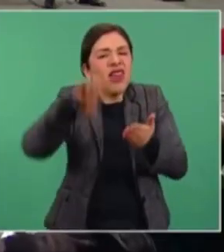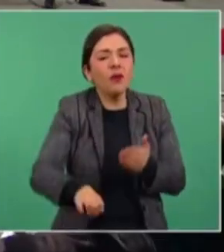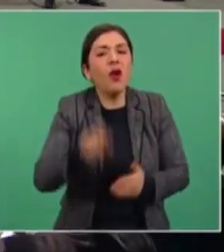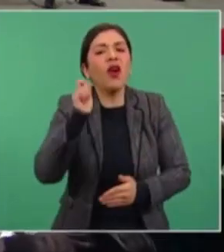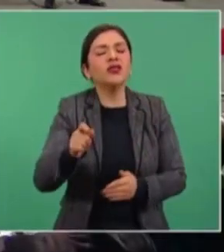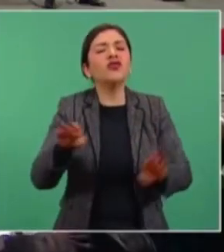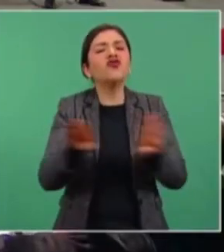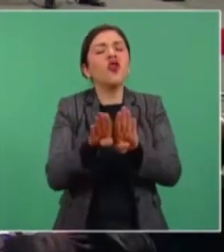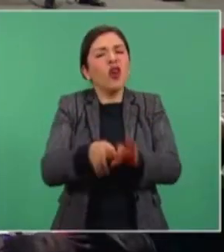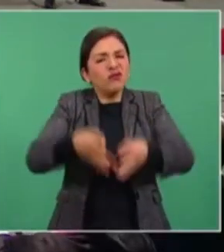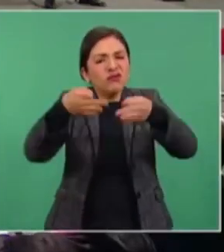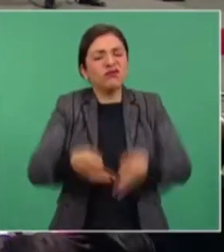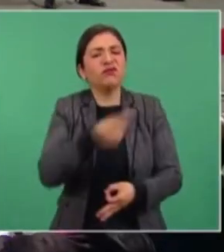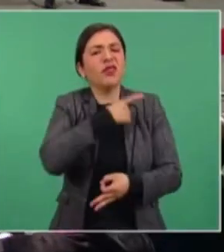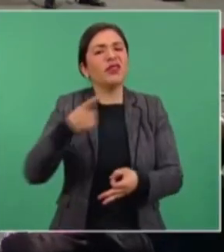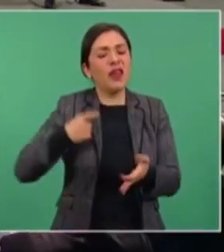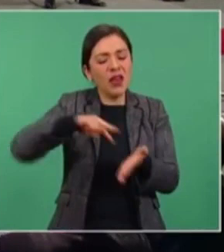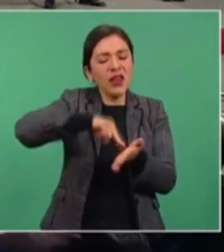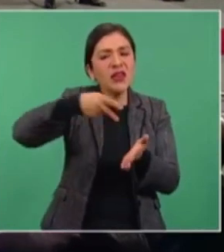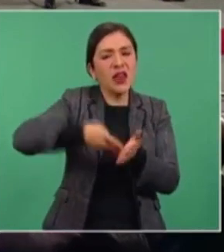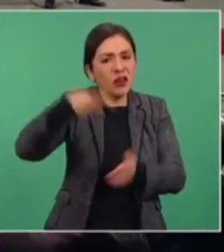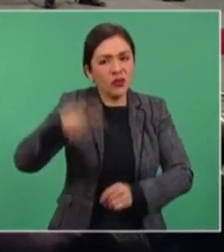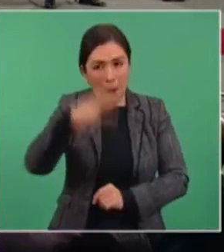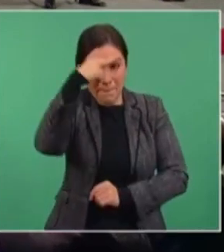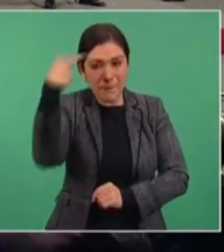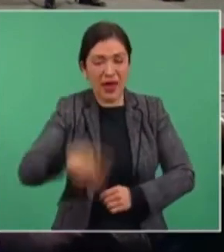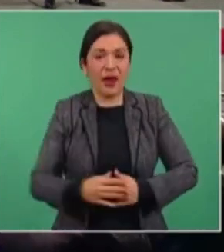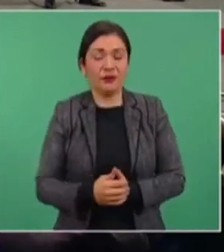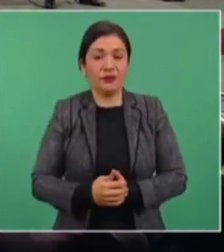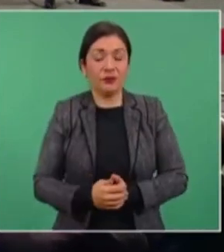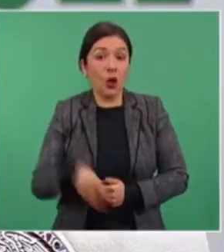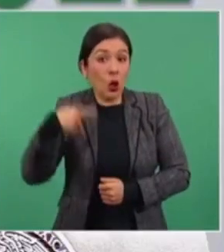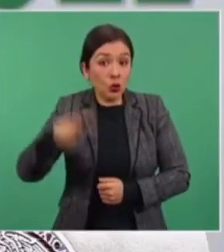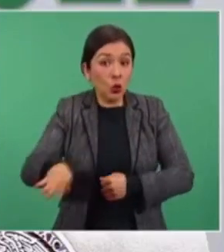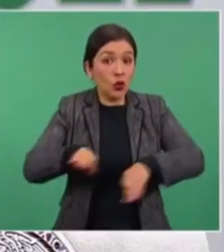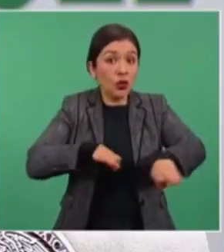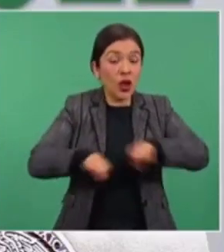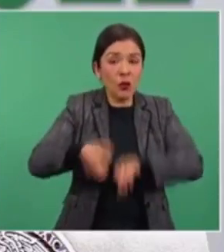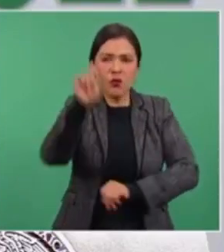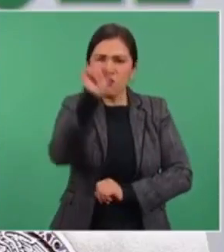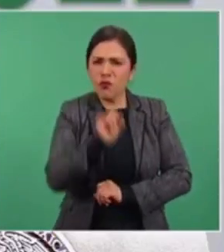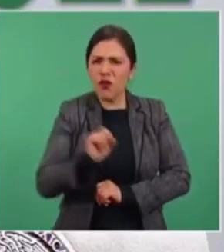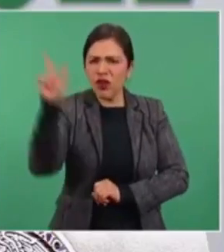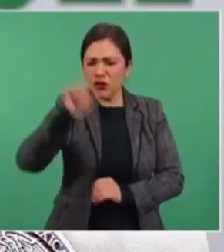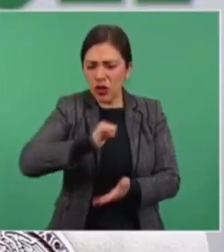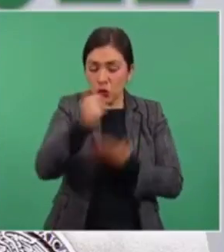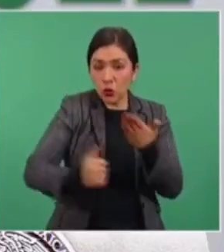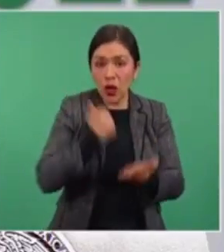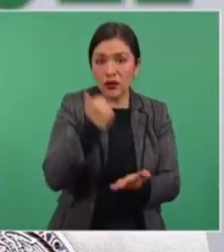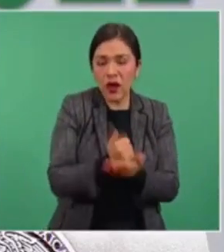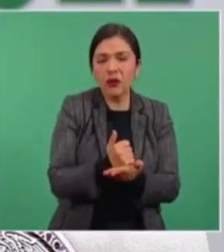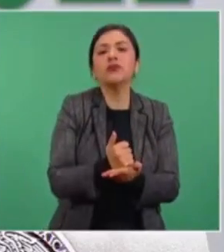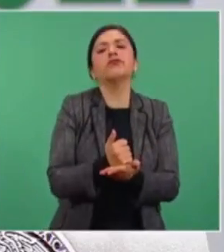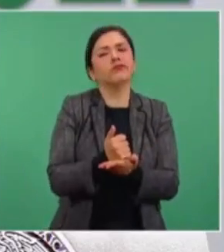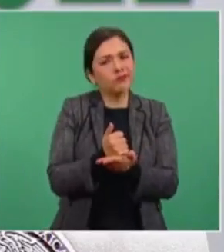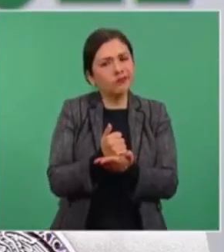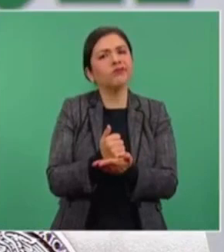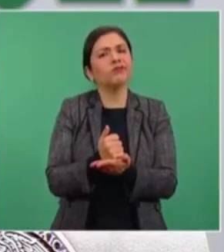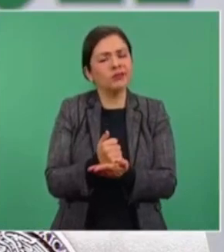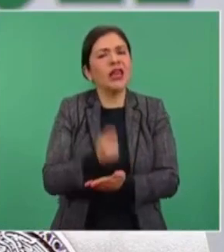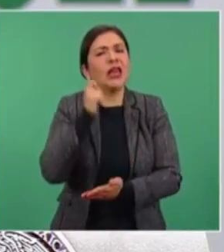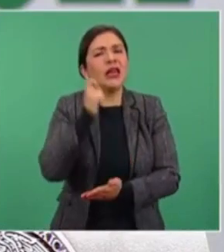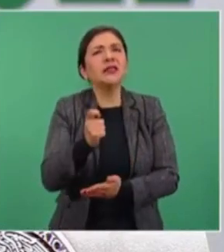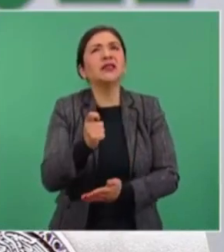ingeniero mexicano. Que su legado como profesional y como ciudadano sea un tiempo, punto